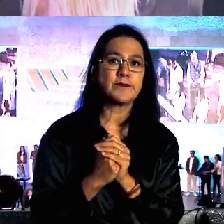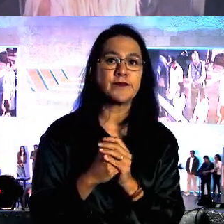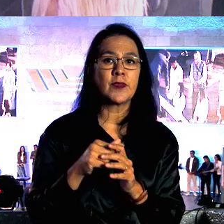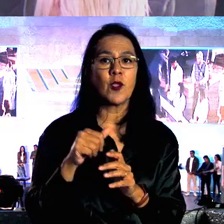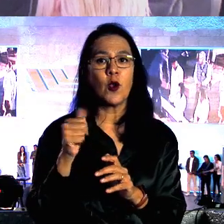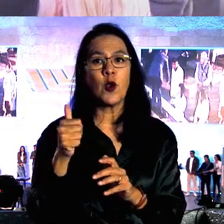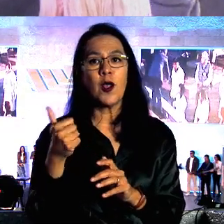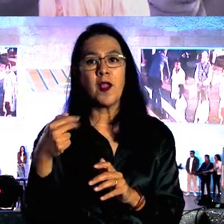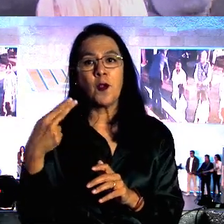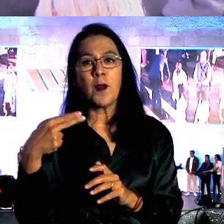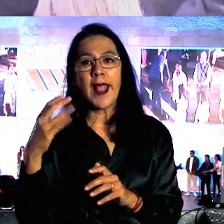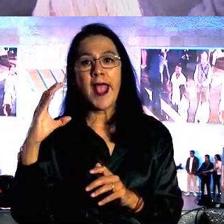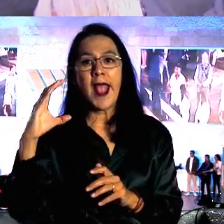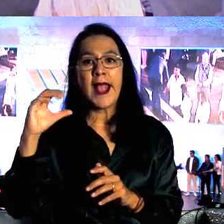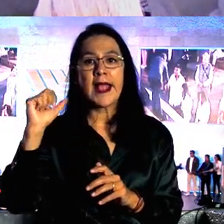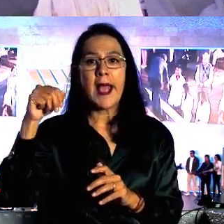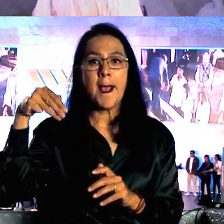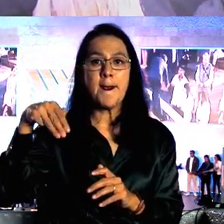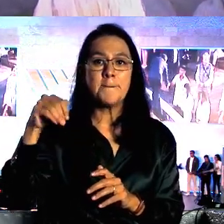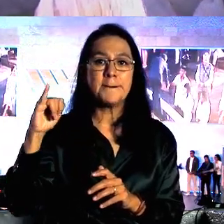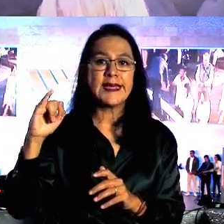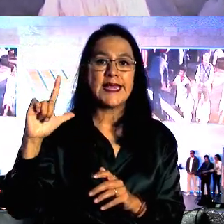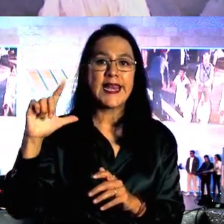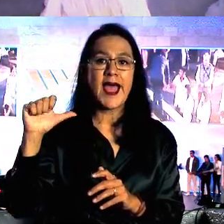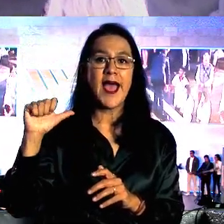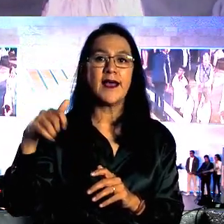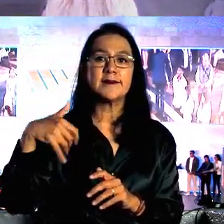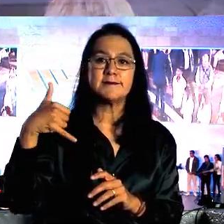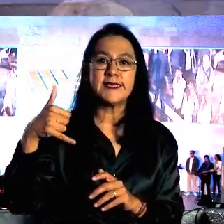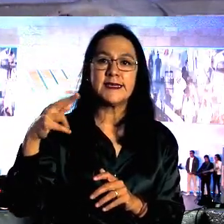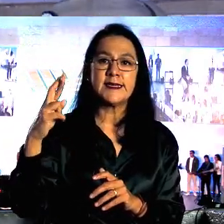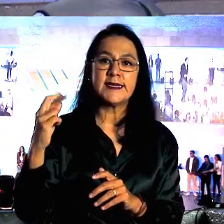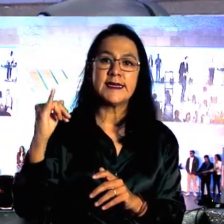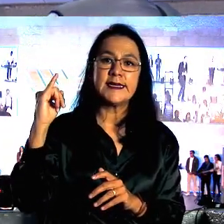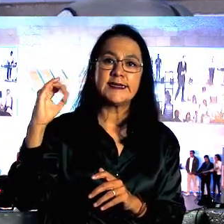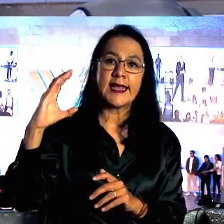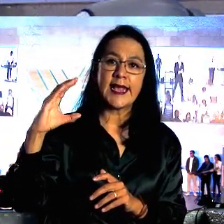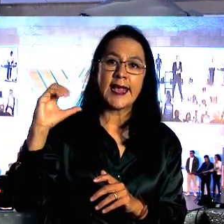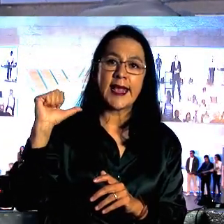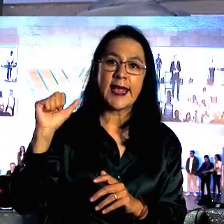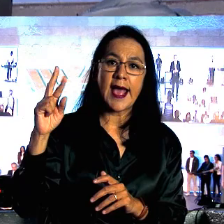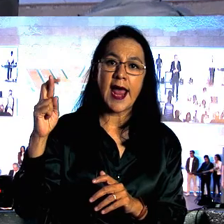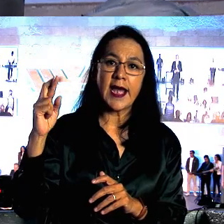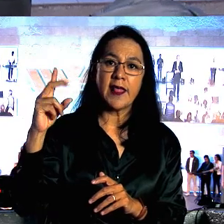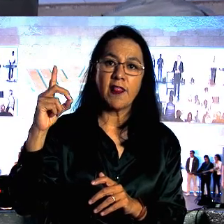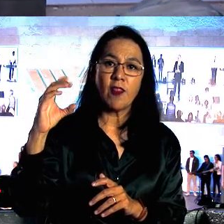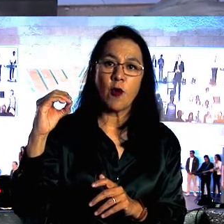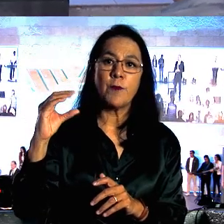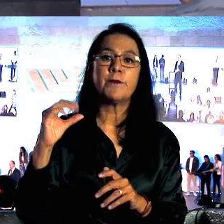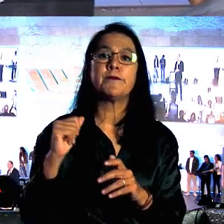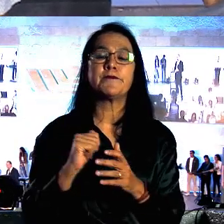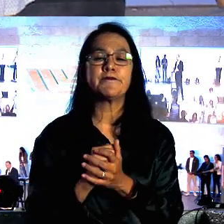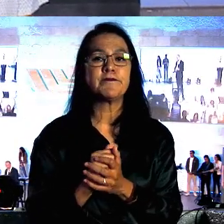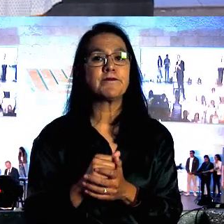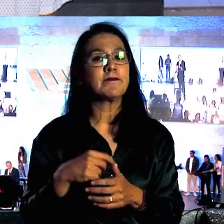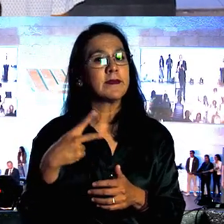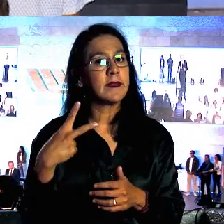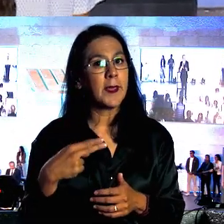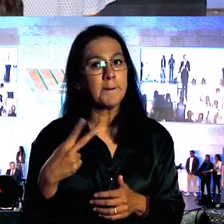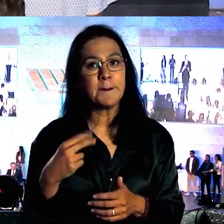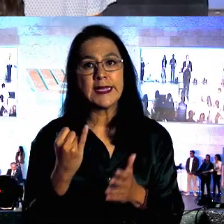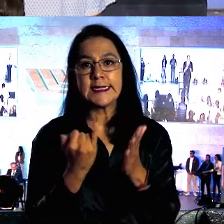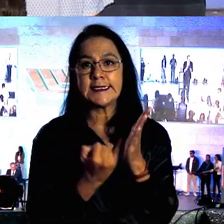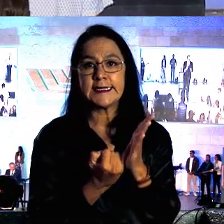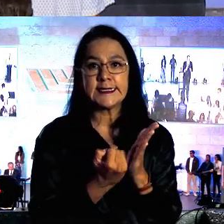Camila Dios te bendiga Camila y Ricardo Dios les bendiga Camila y Ricardo así que hoy están tomando la decisión